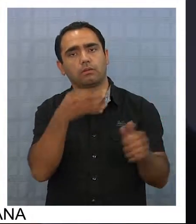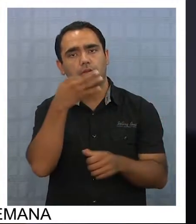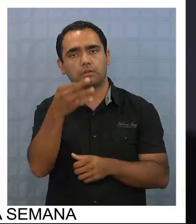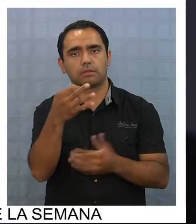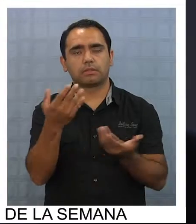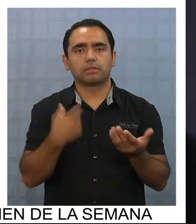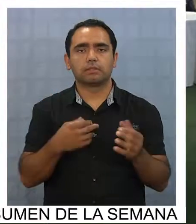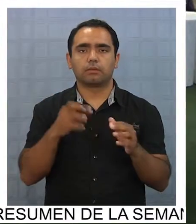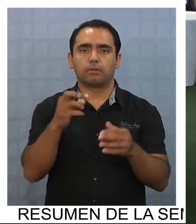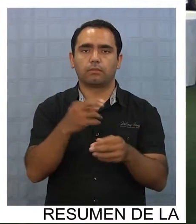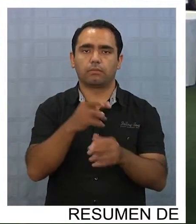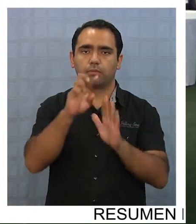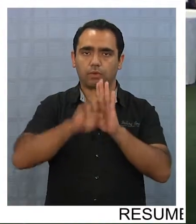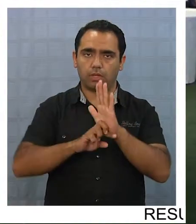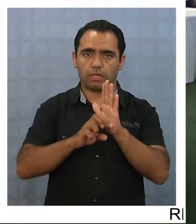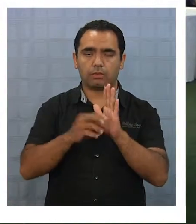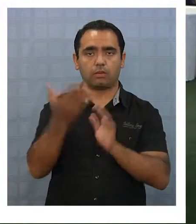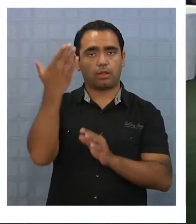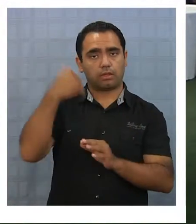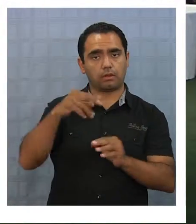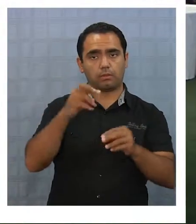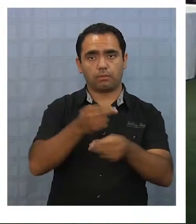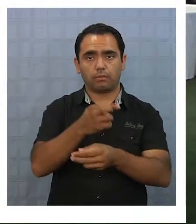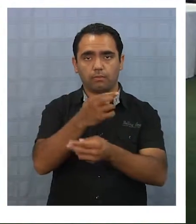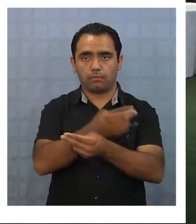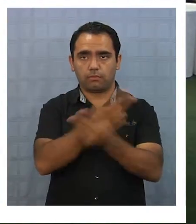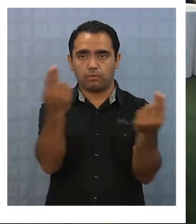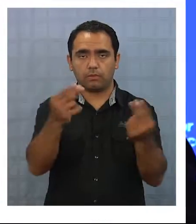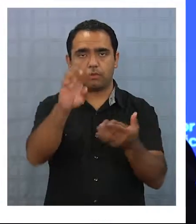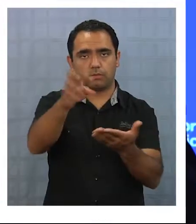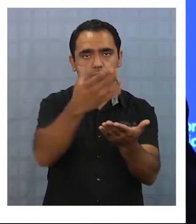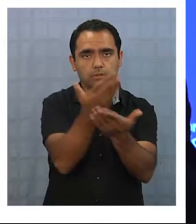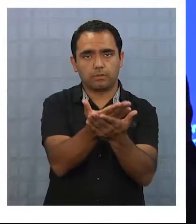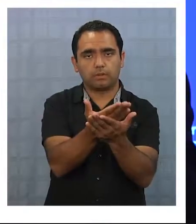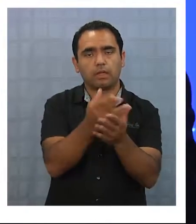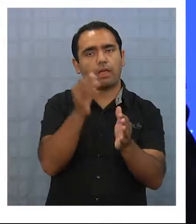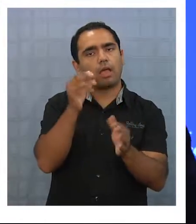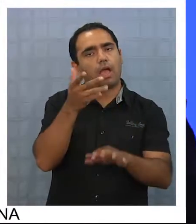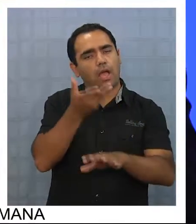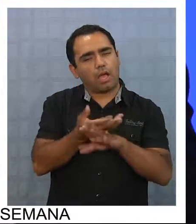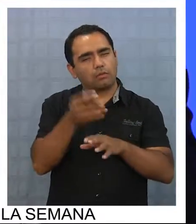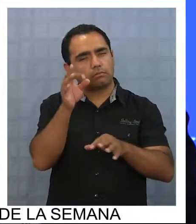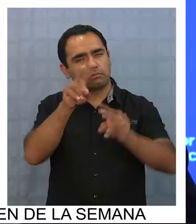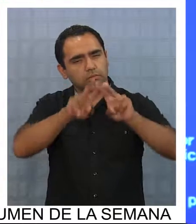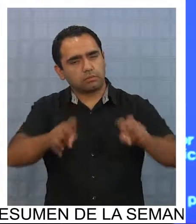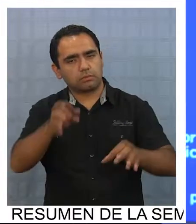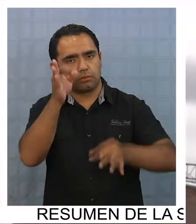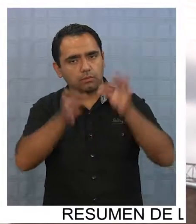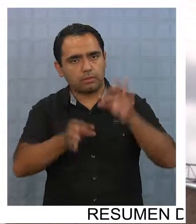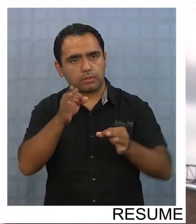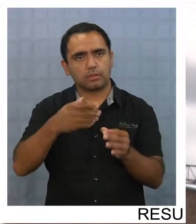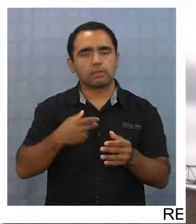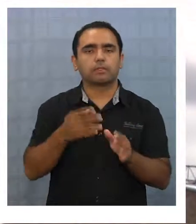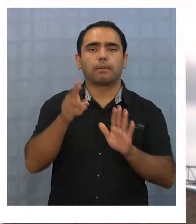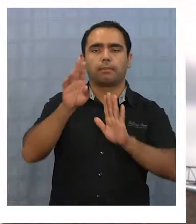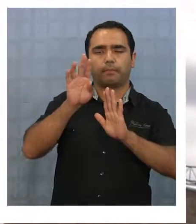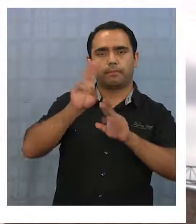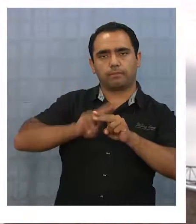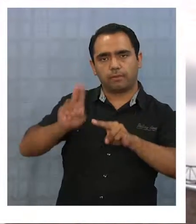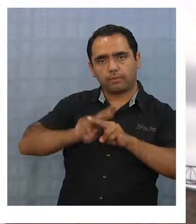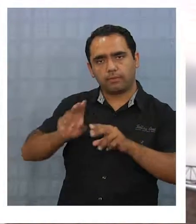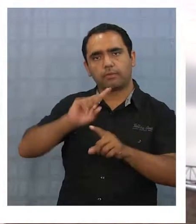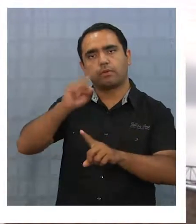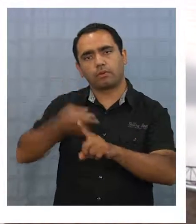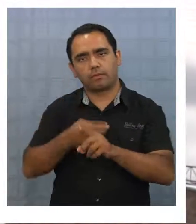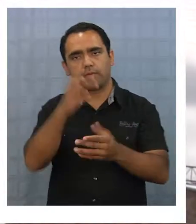autoridad que respecto de la licitación del proyecto anterior hay un juicio en curso, por lo que se continúa con la nueva iniciativa y se prepara a la